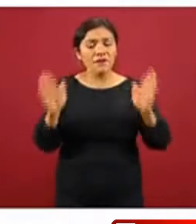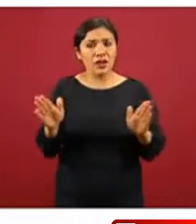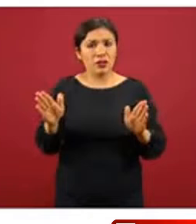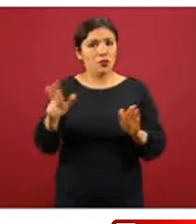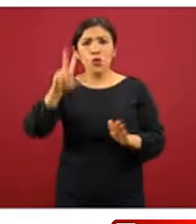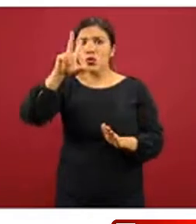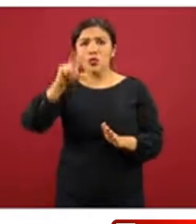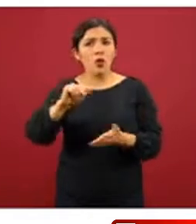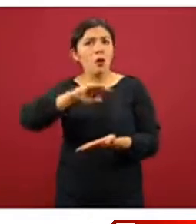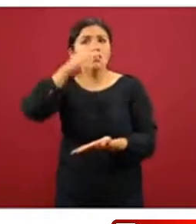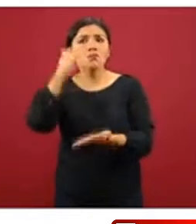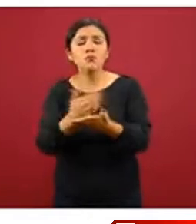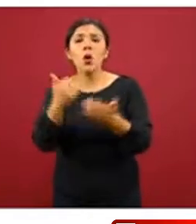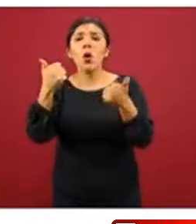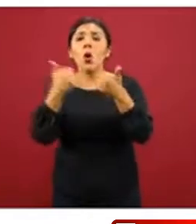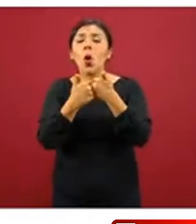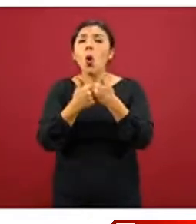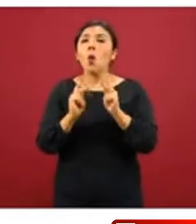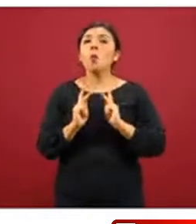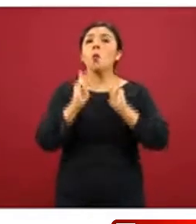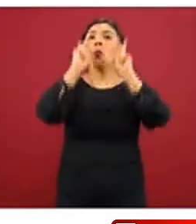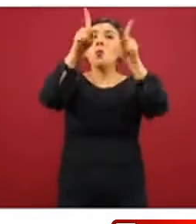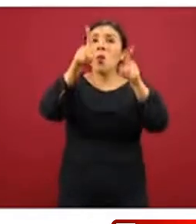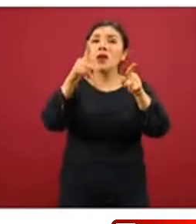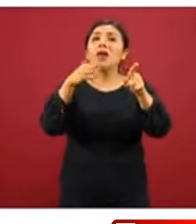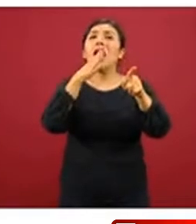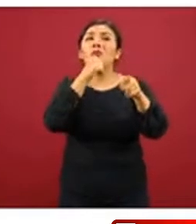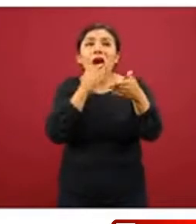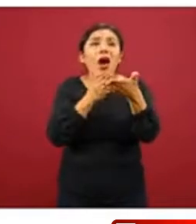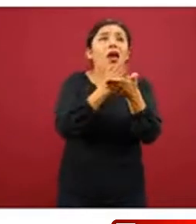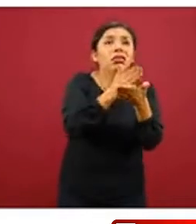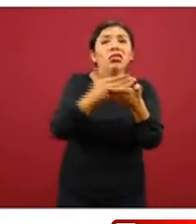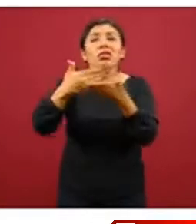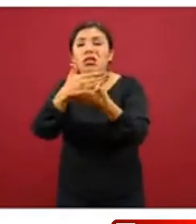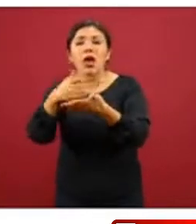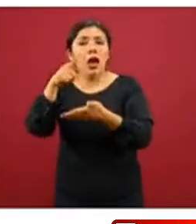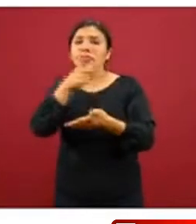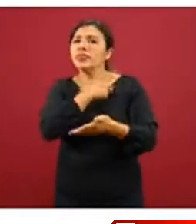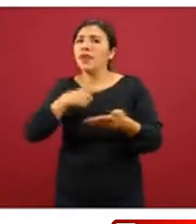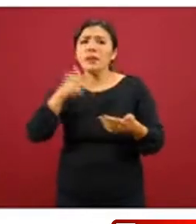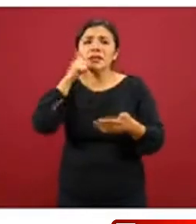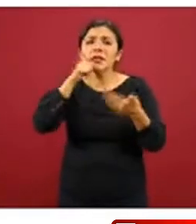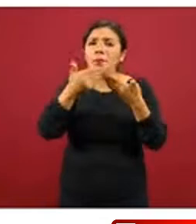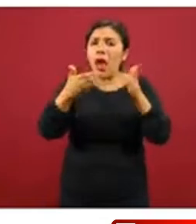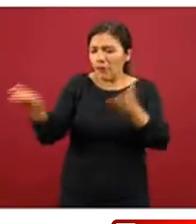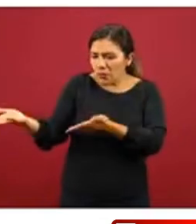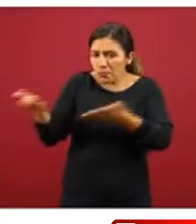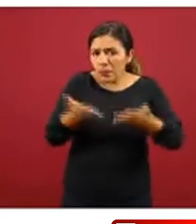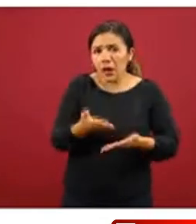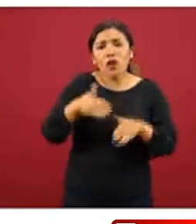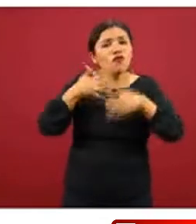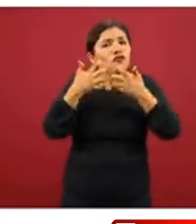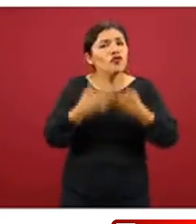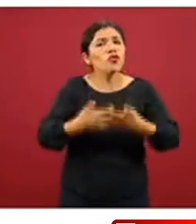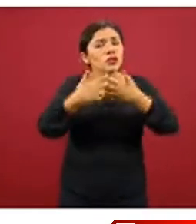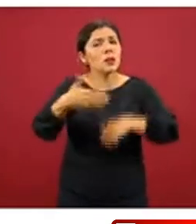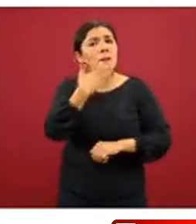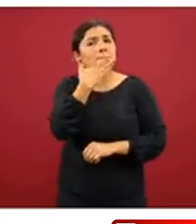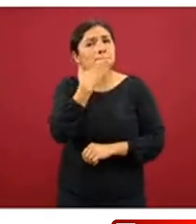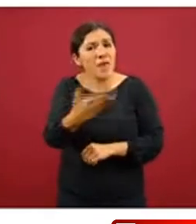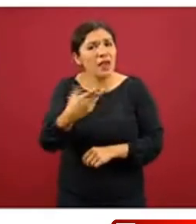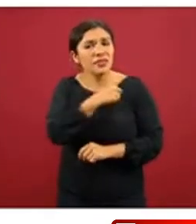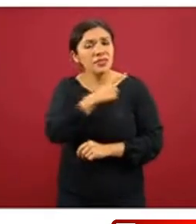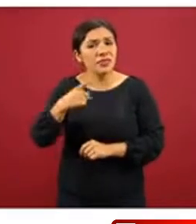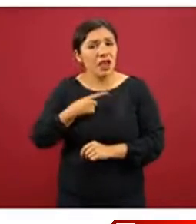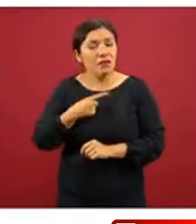los bloqueó un puente, no, tienen que seguir accesibles, es un punto importante. Funcionando a su máxima capacidad,